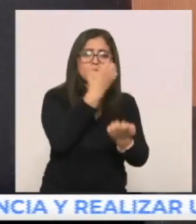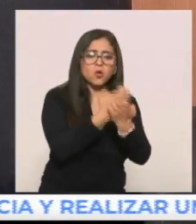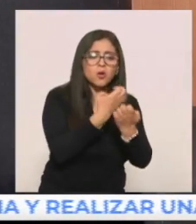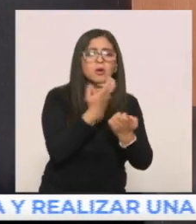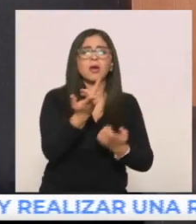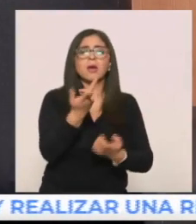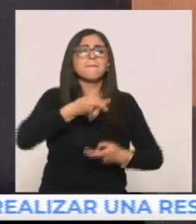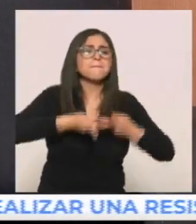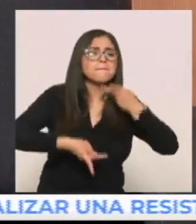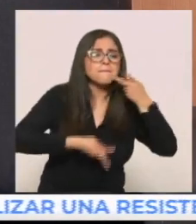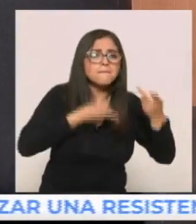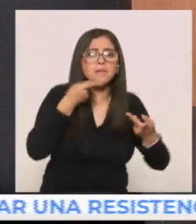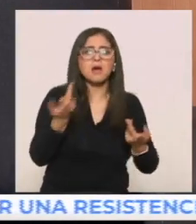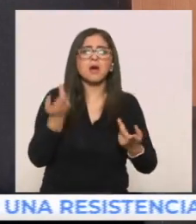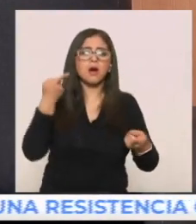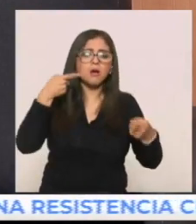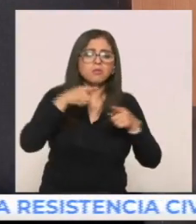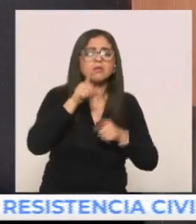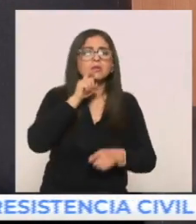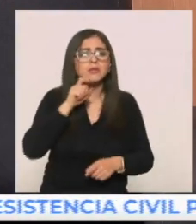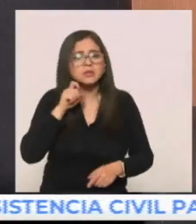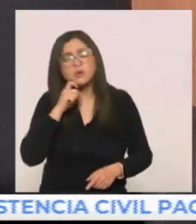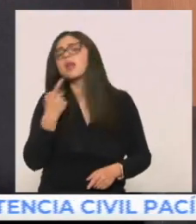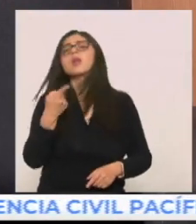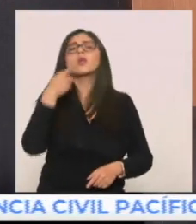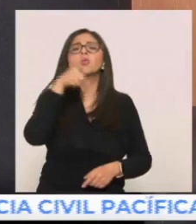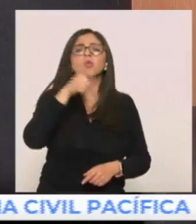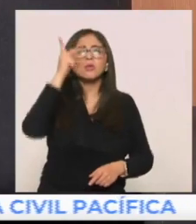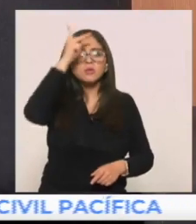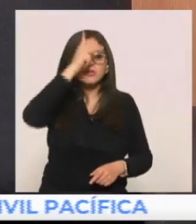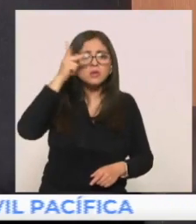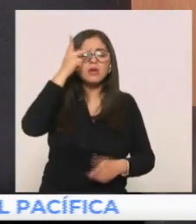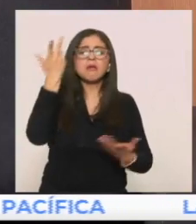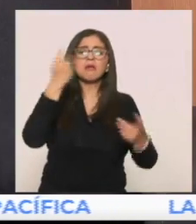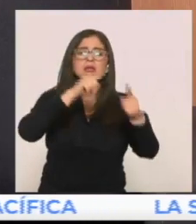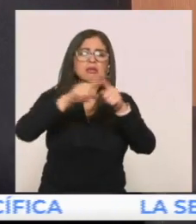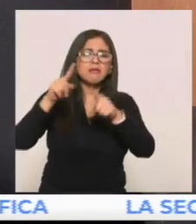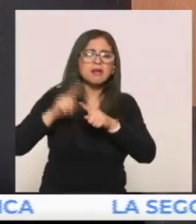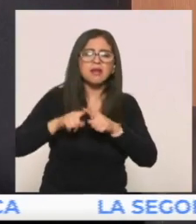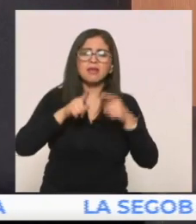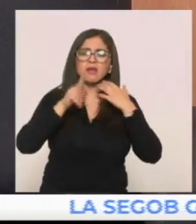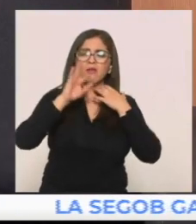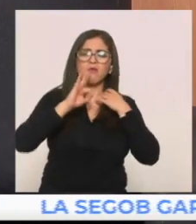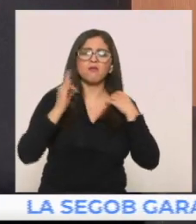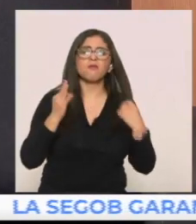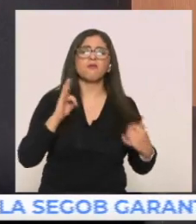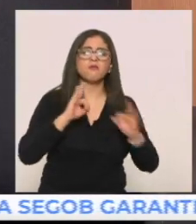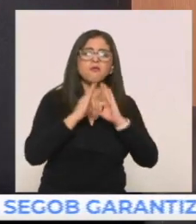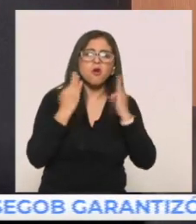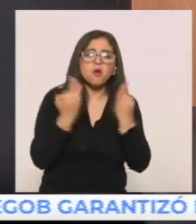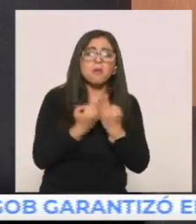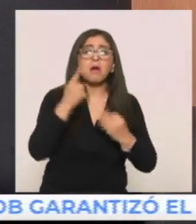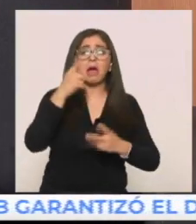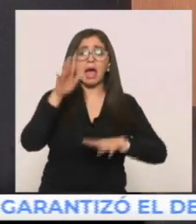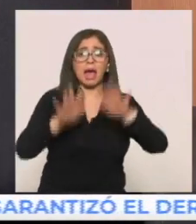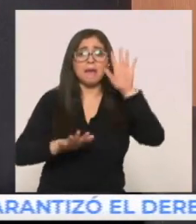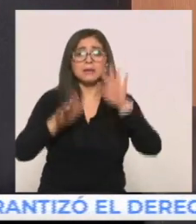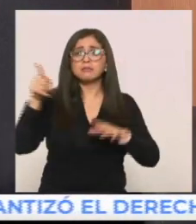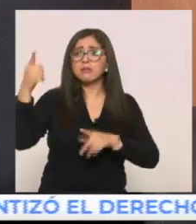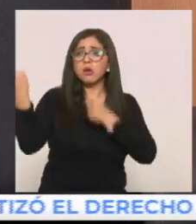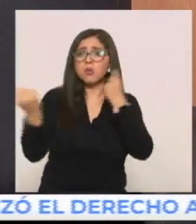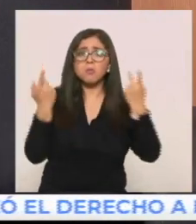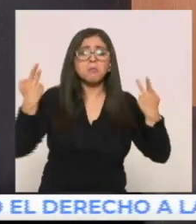sexual, violencia emocional o psicológica, etcétera. Porque muchas veces piensan que la violencia es el golpe, es